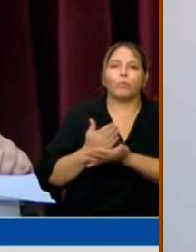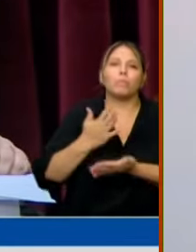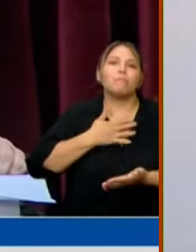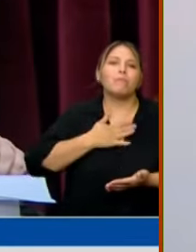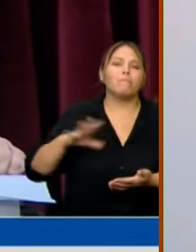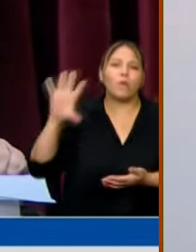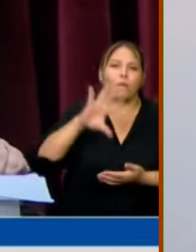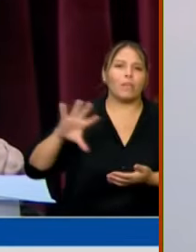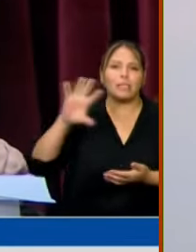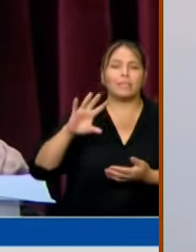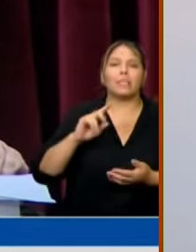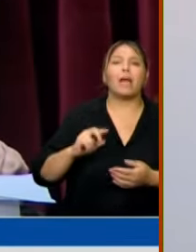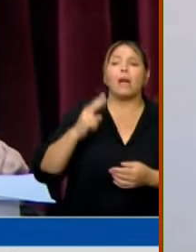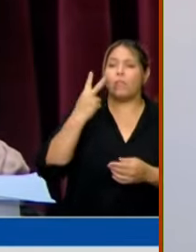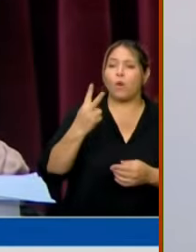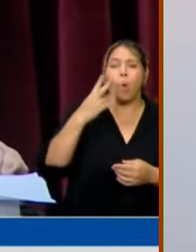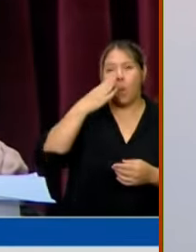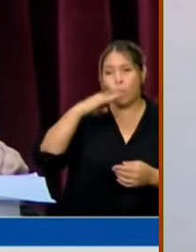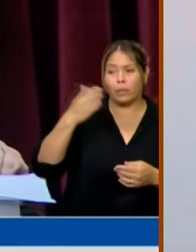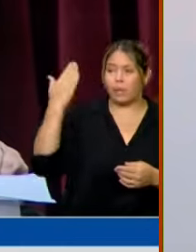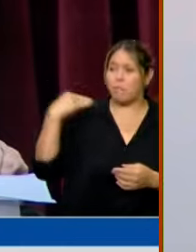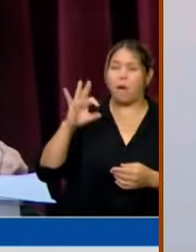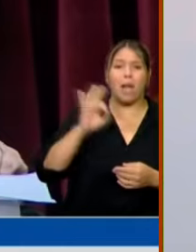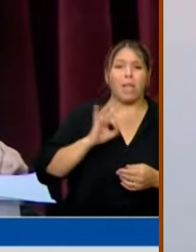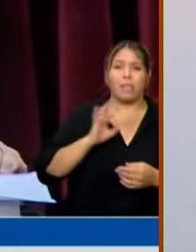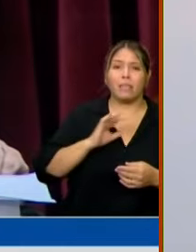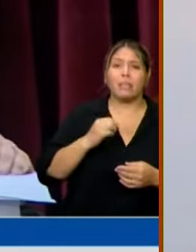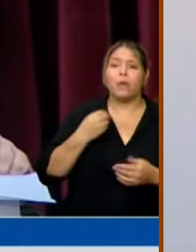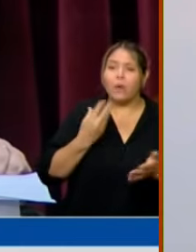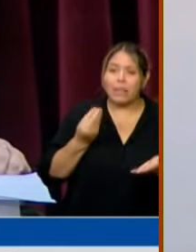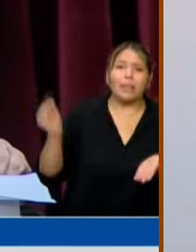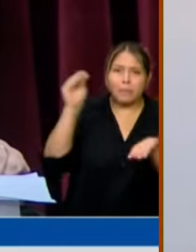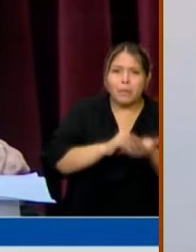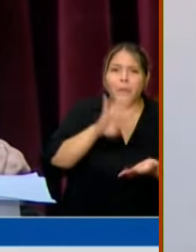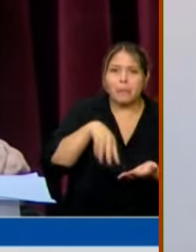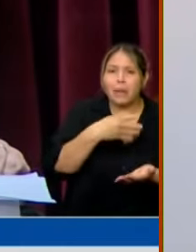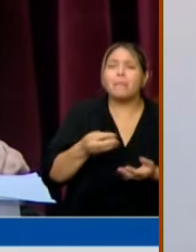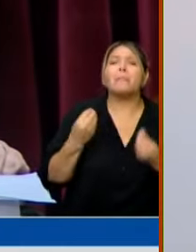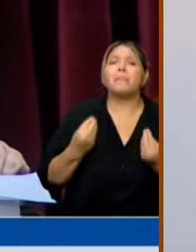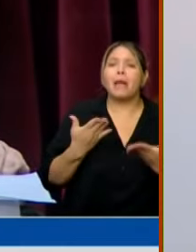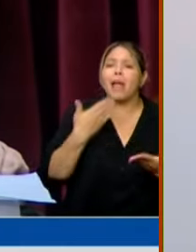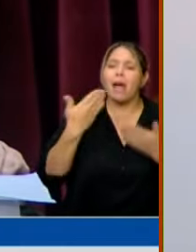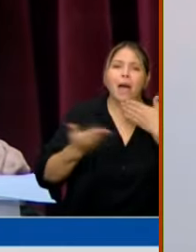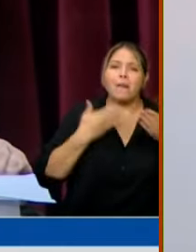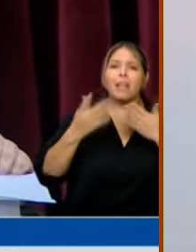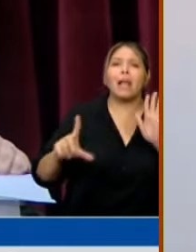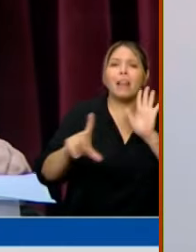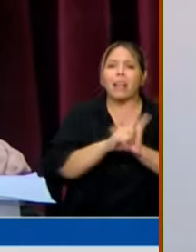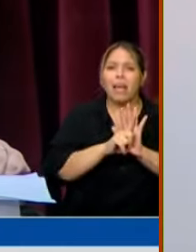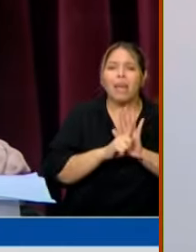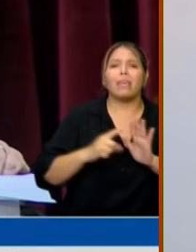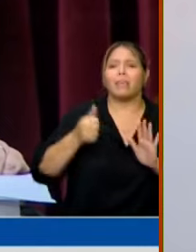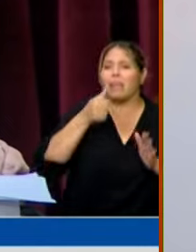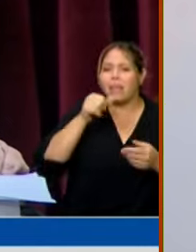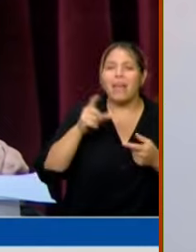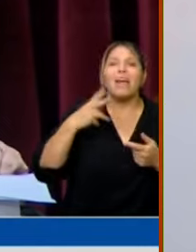la decisión de reprimir sin que hubiese ningún tipo de situación que requiriera que interviniesen.